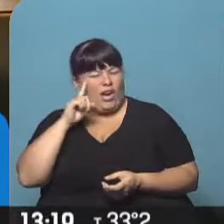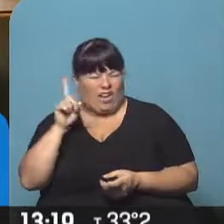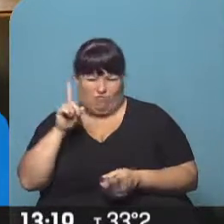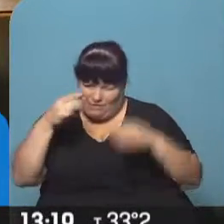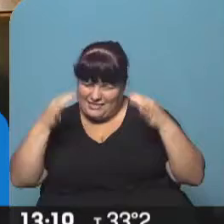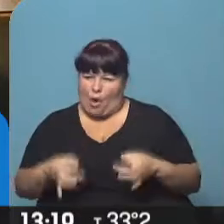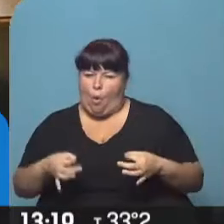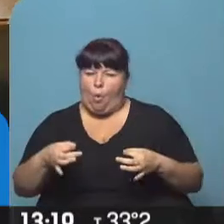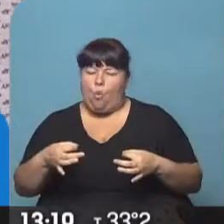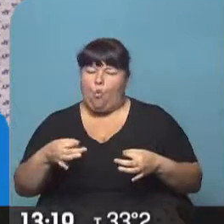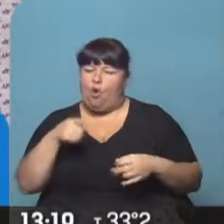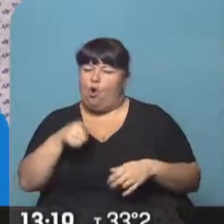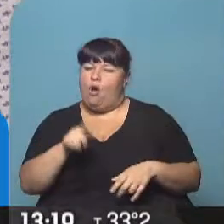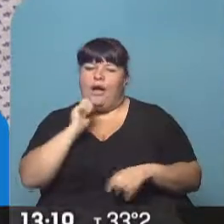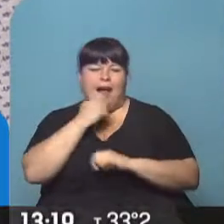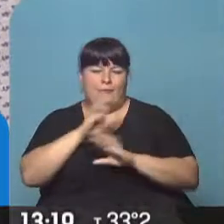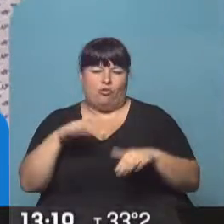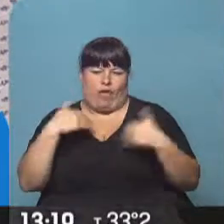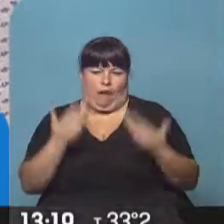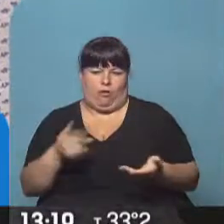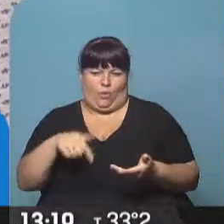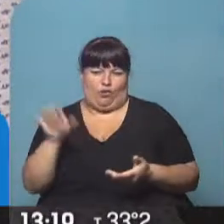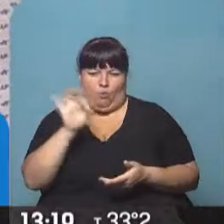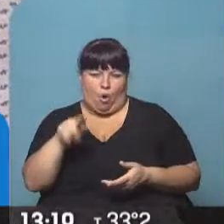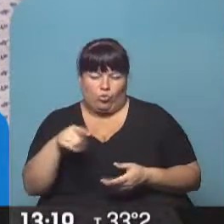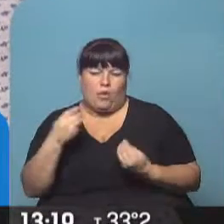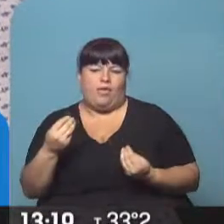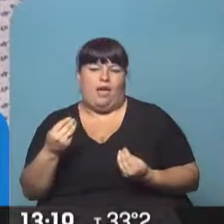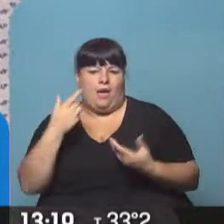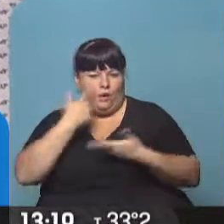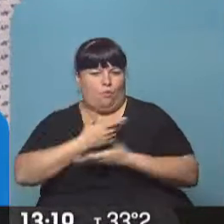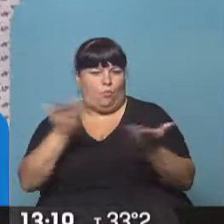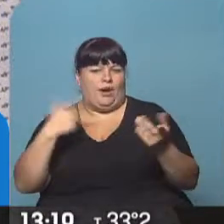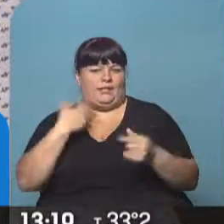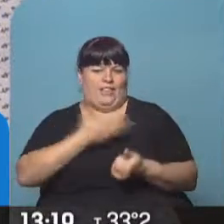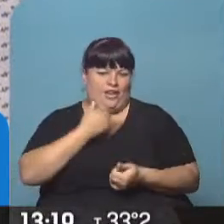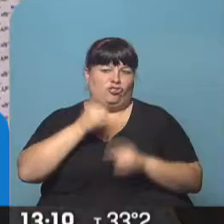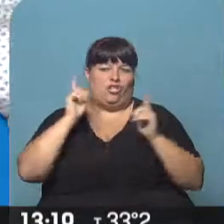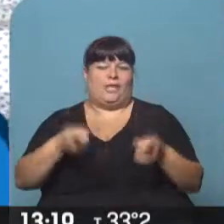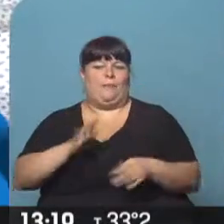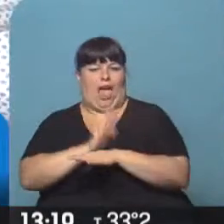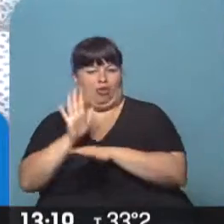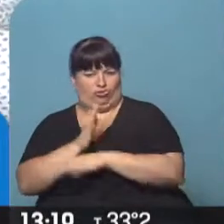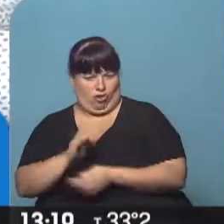estoy seguro, tengo en mis manos una hermosa posibilidad de poder brindarme como director y brindarme como